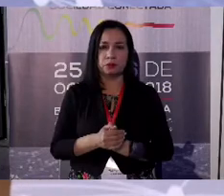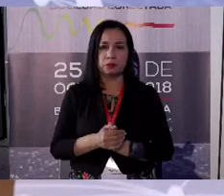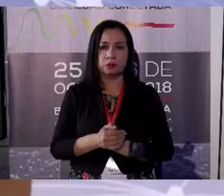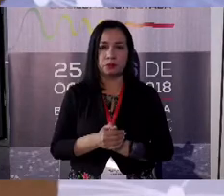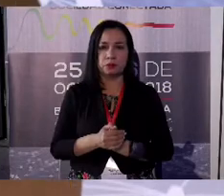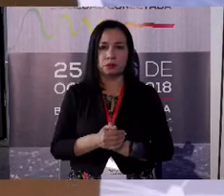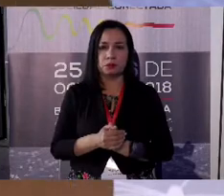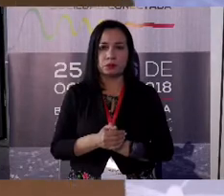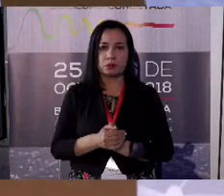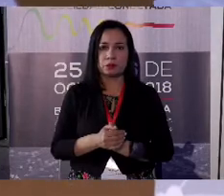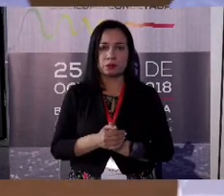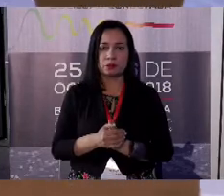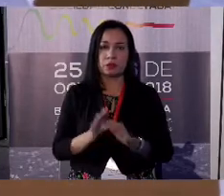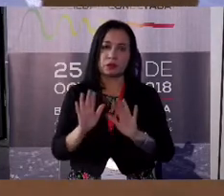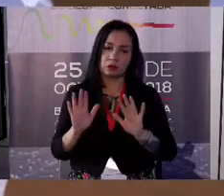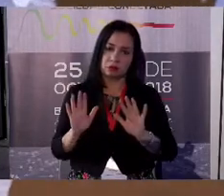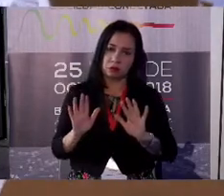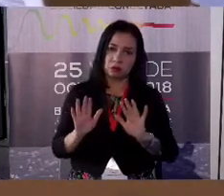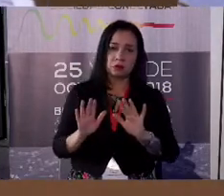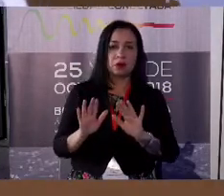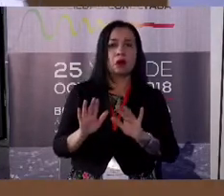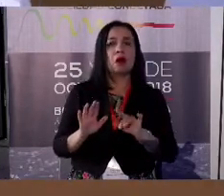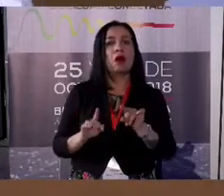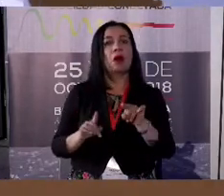No es cierto en muchas partes.